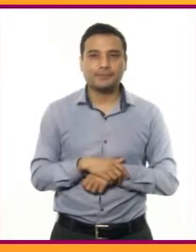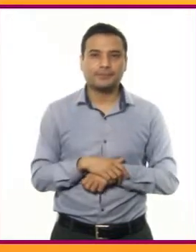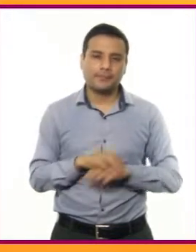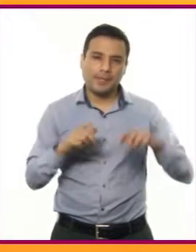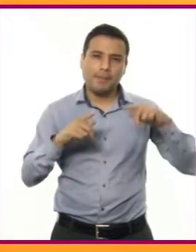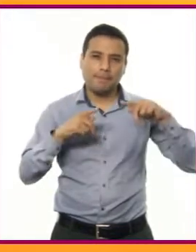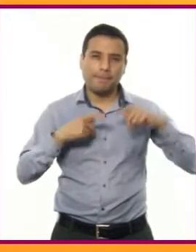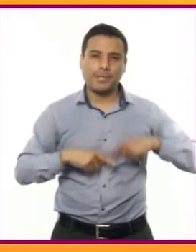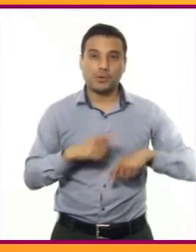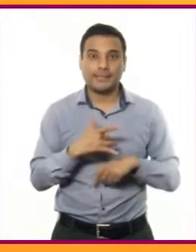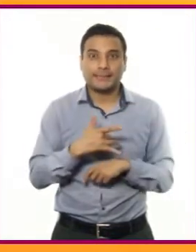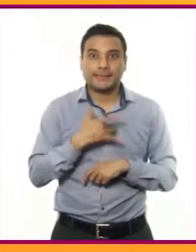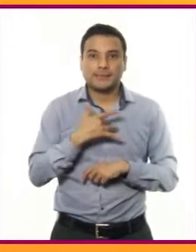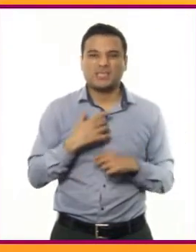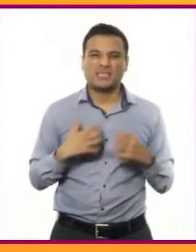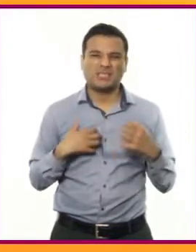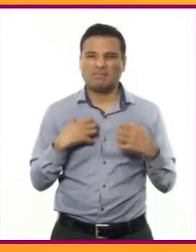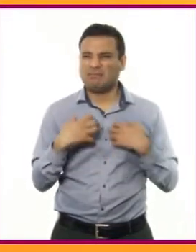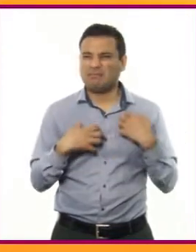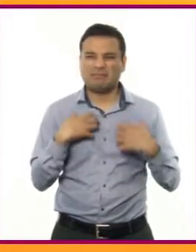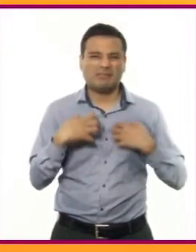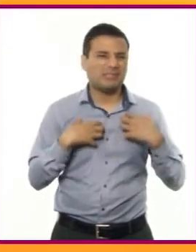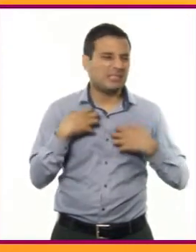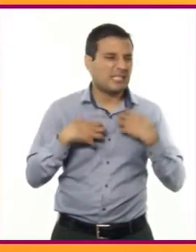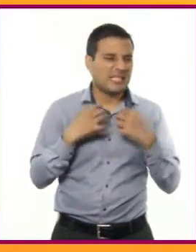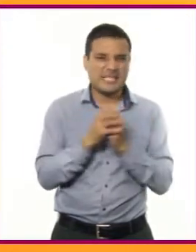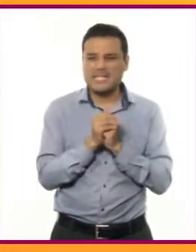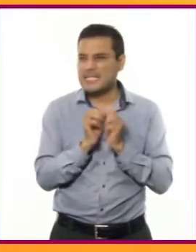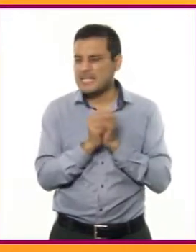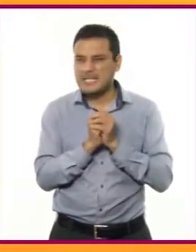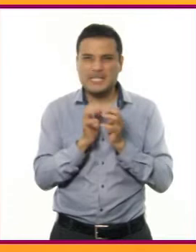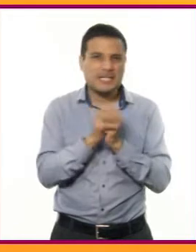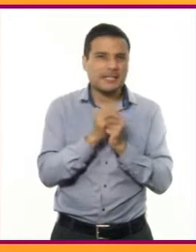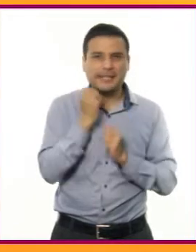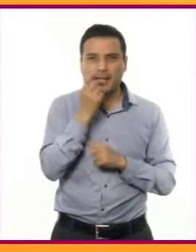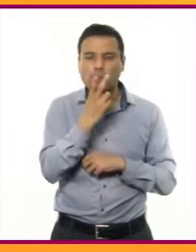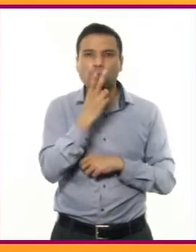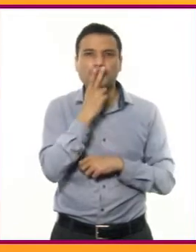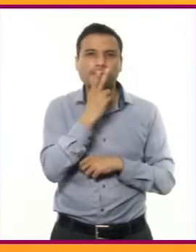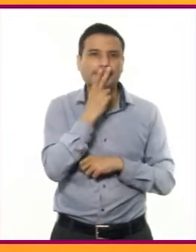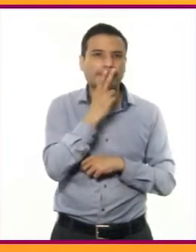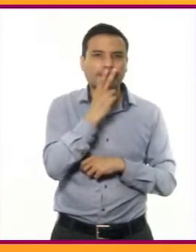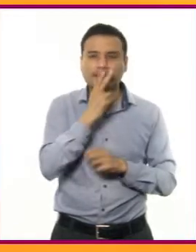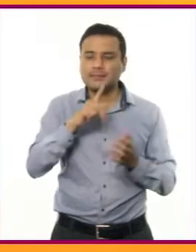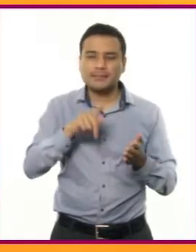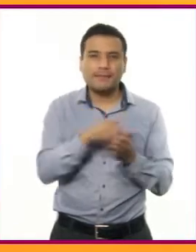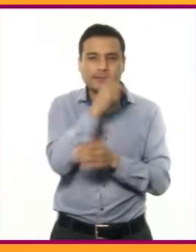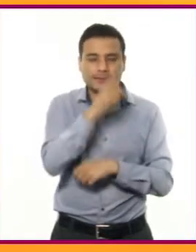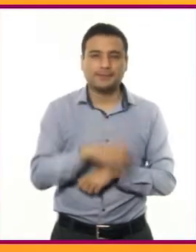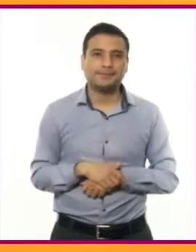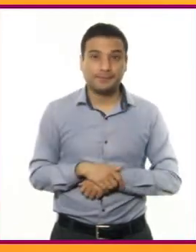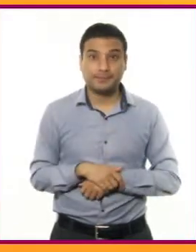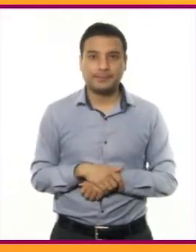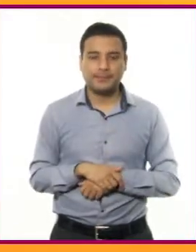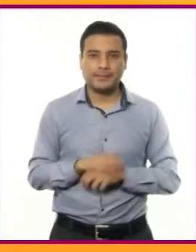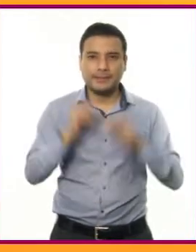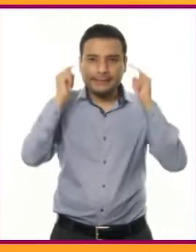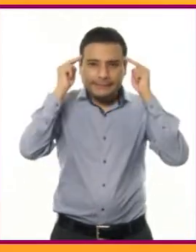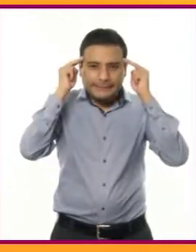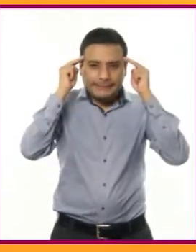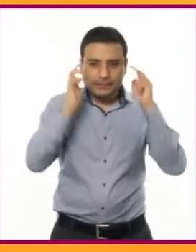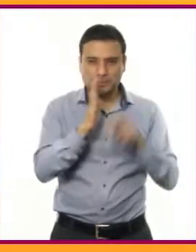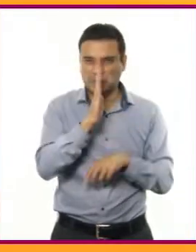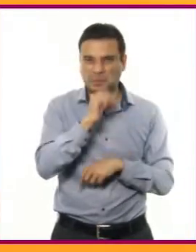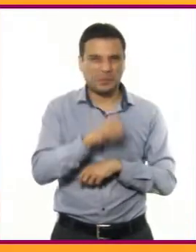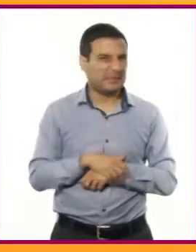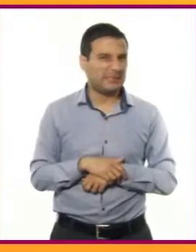fumador se siente irritable y ansioso, con un gran deseo por fumar de nuevo. Se le dificulta concentrarse y aumenta